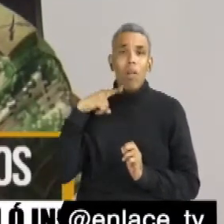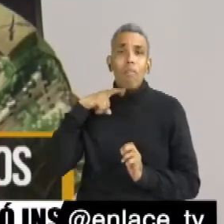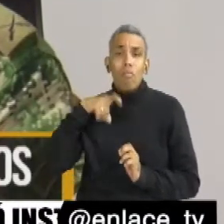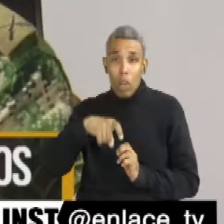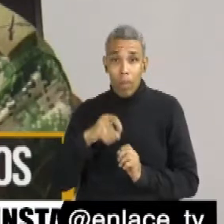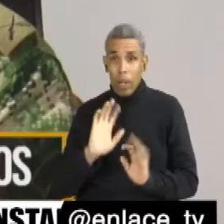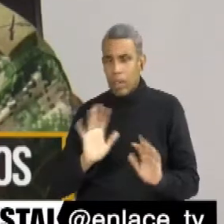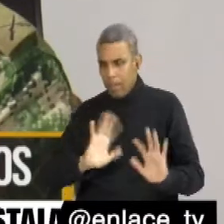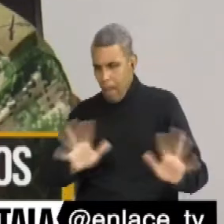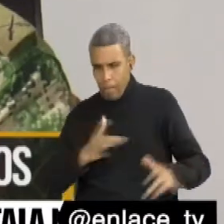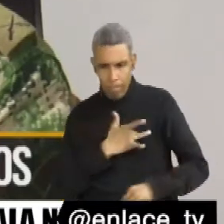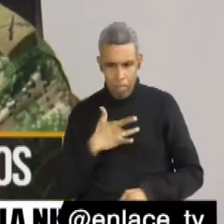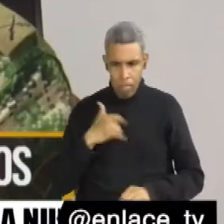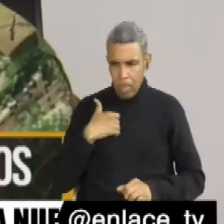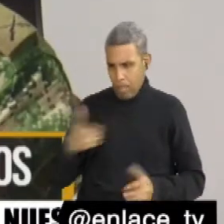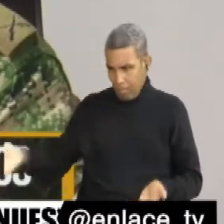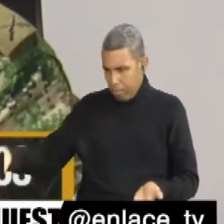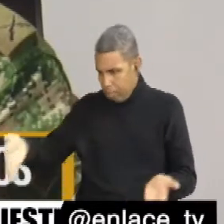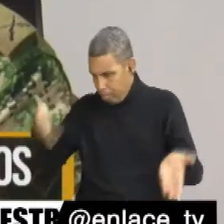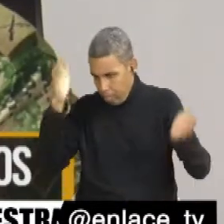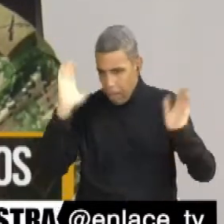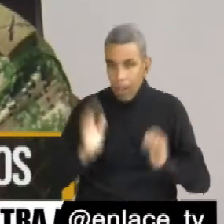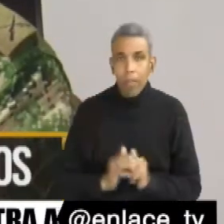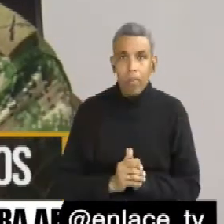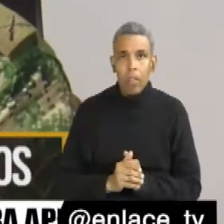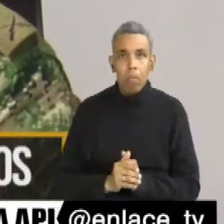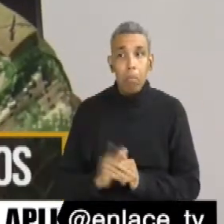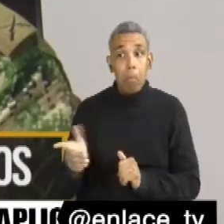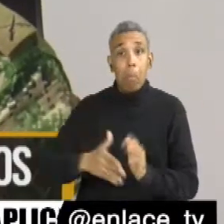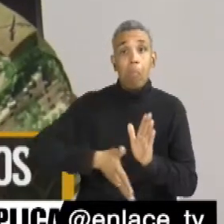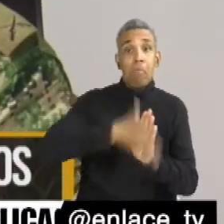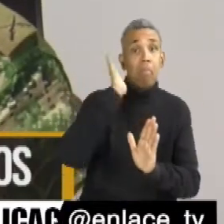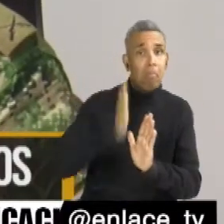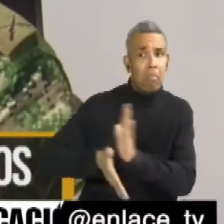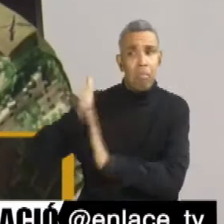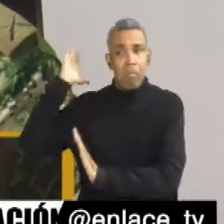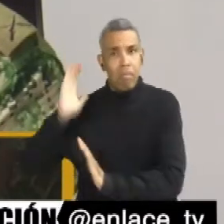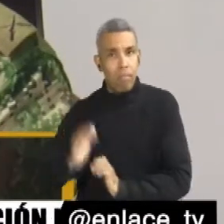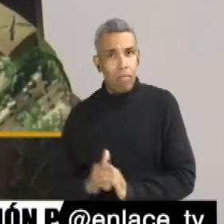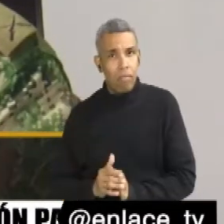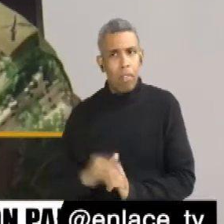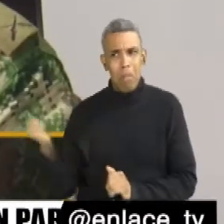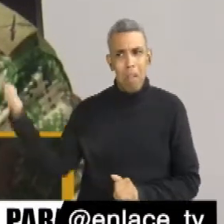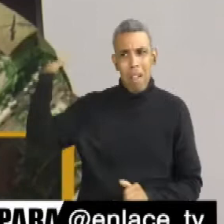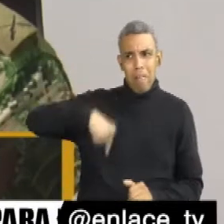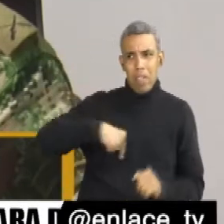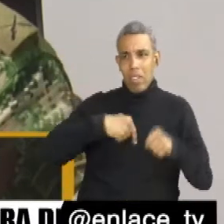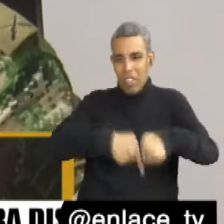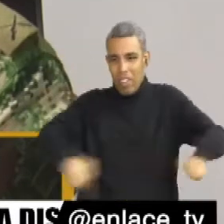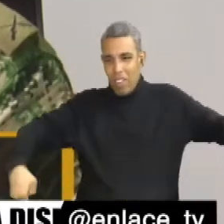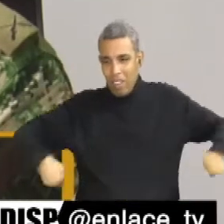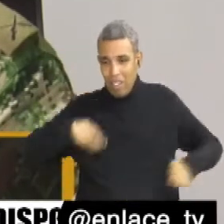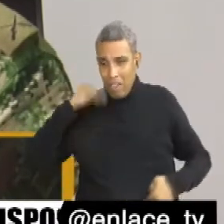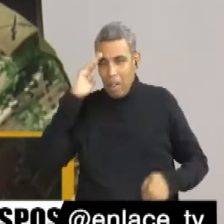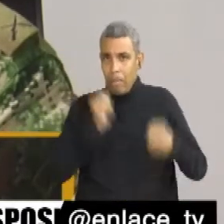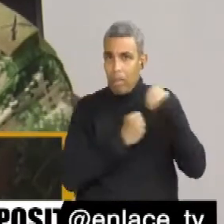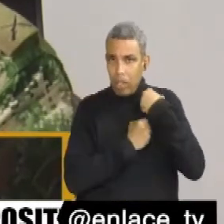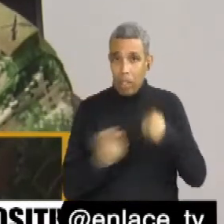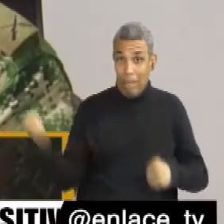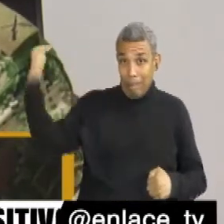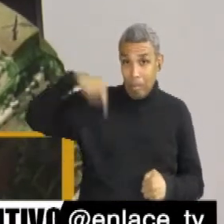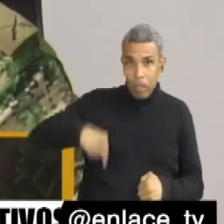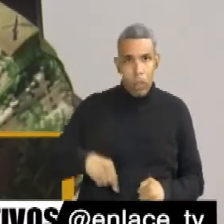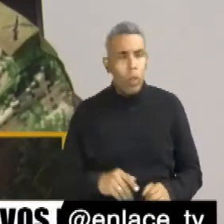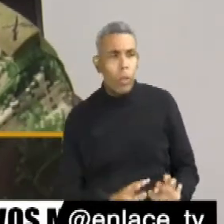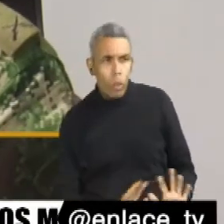y cada uno de ellos pues se dirigió para sus casas. Pues lo más esencial y lo más normal es que se hubiesen reportado para uno